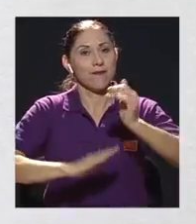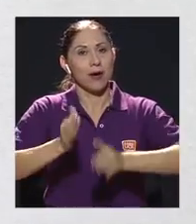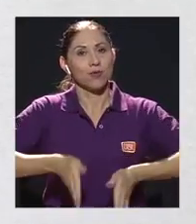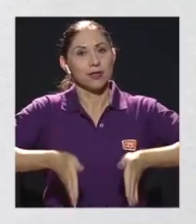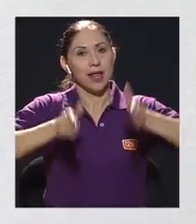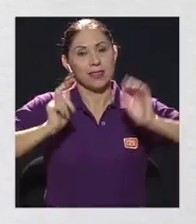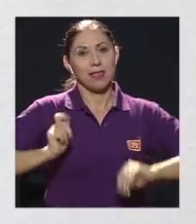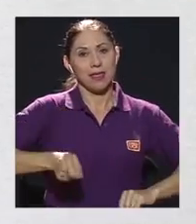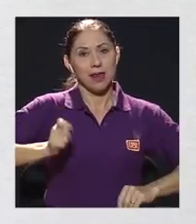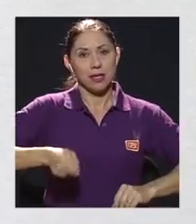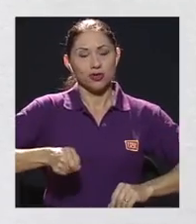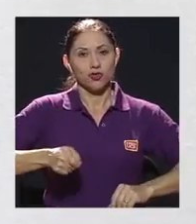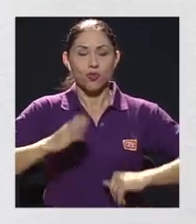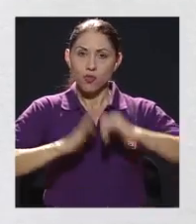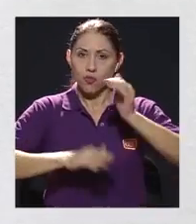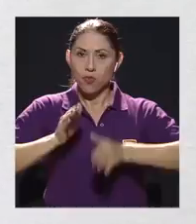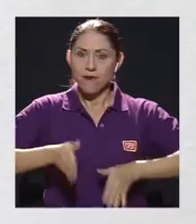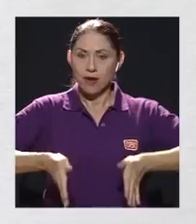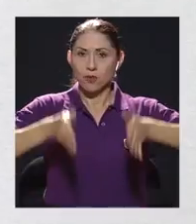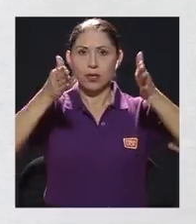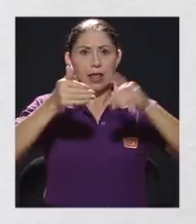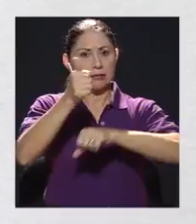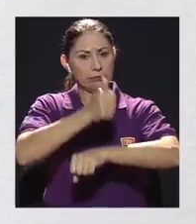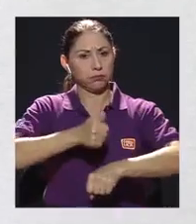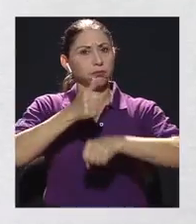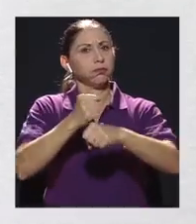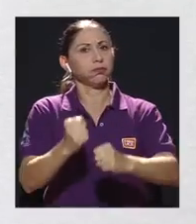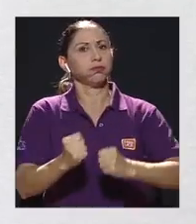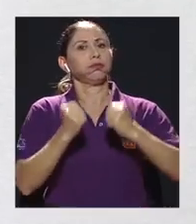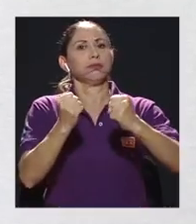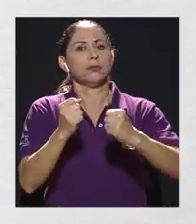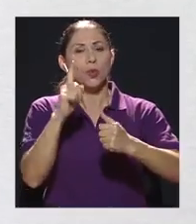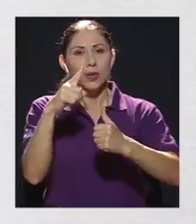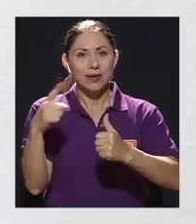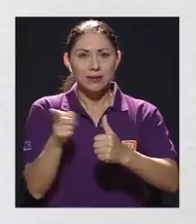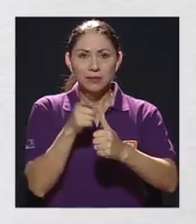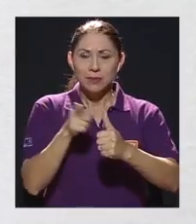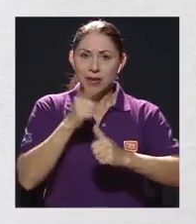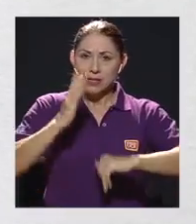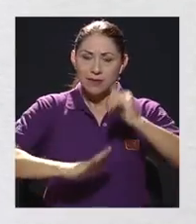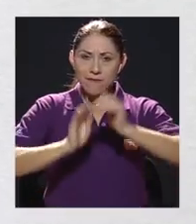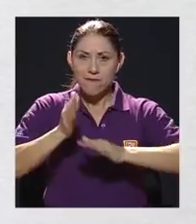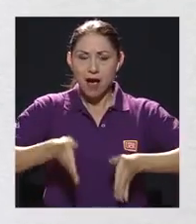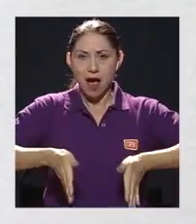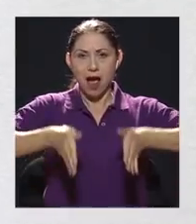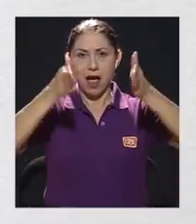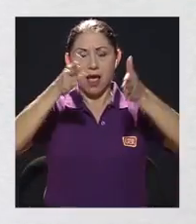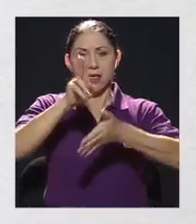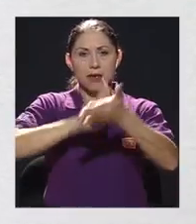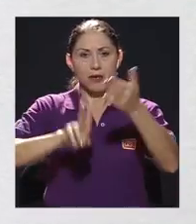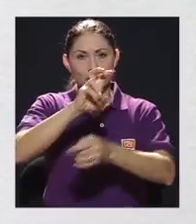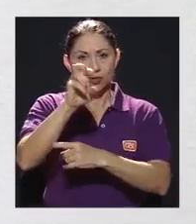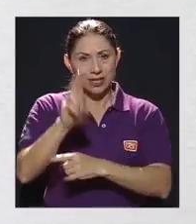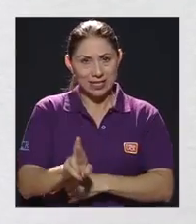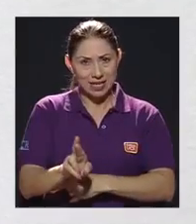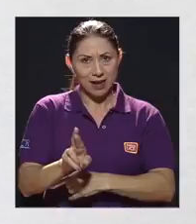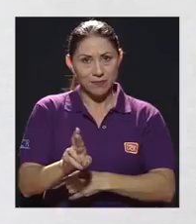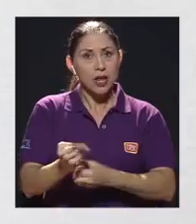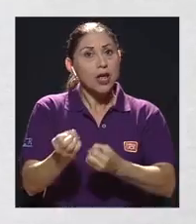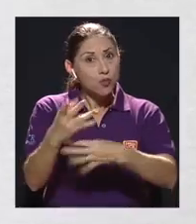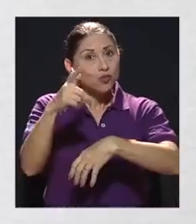facultad muy consolidada, una de las primeras facultades de la Universidad de Costa Rica, y mucho antes,